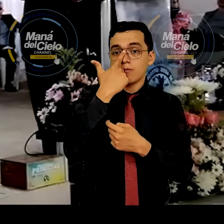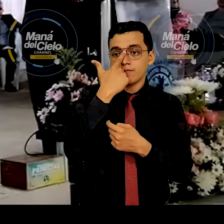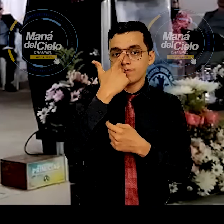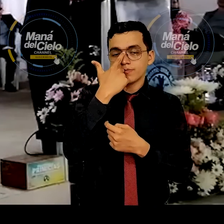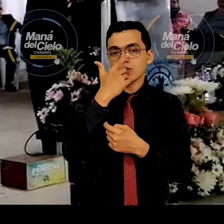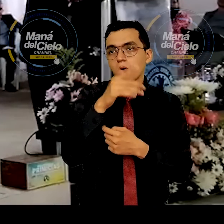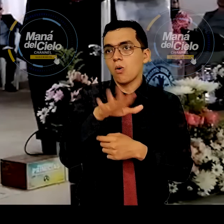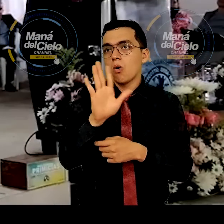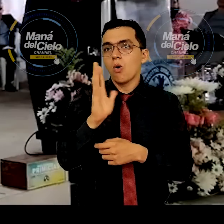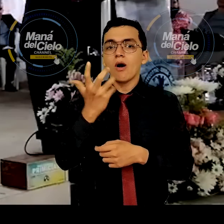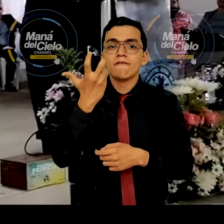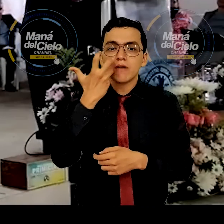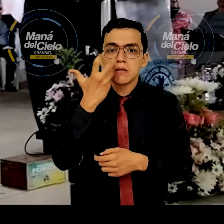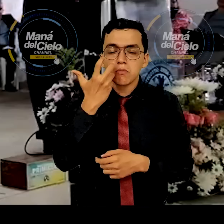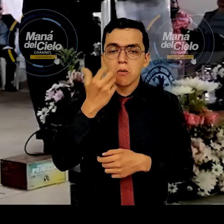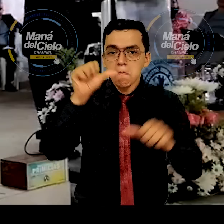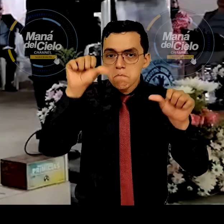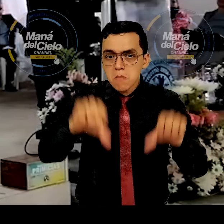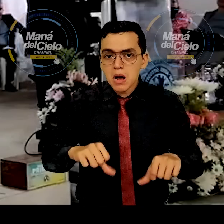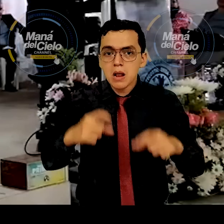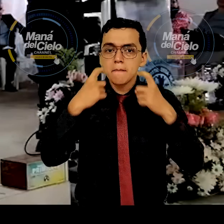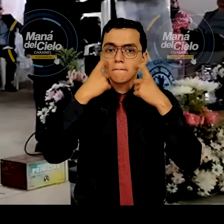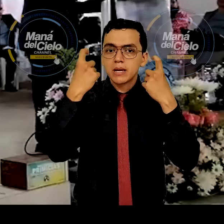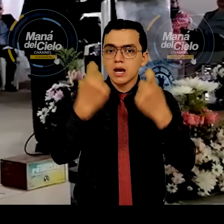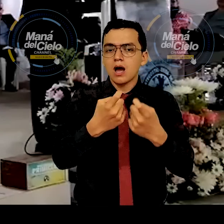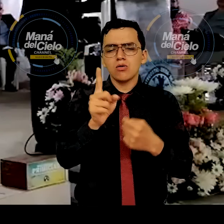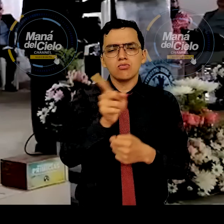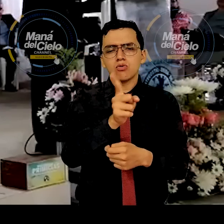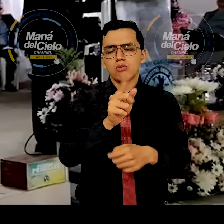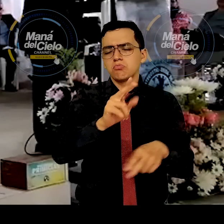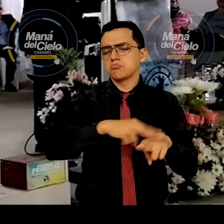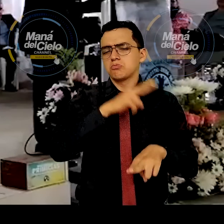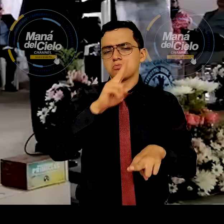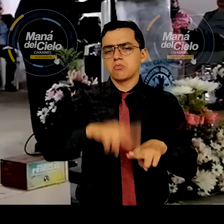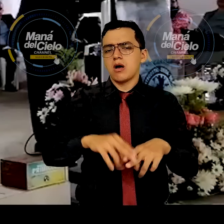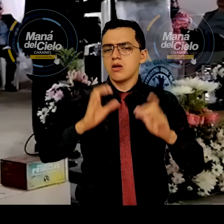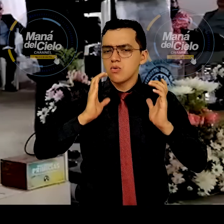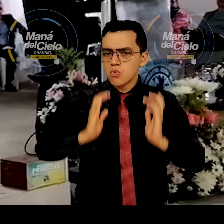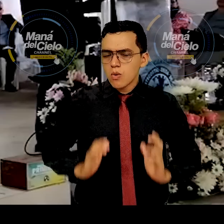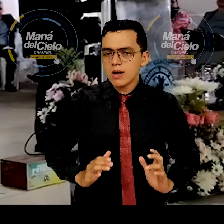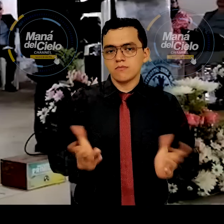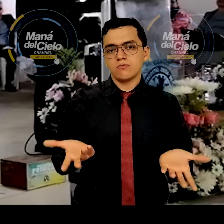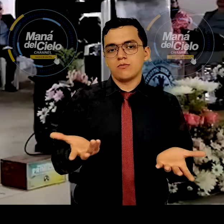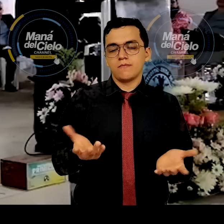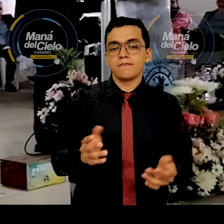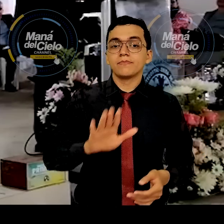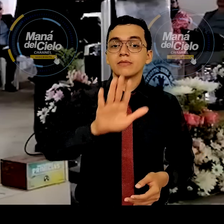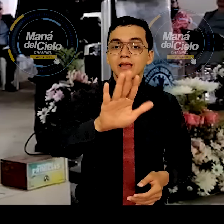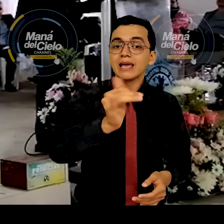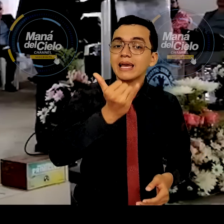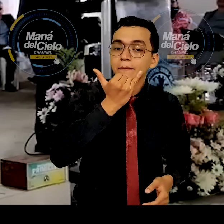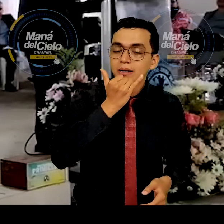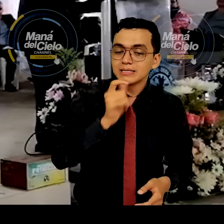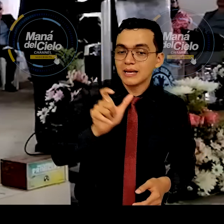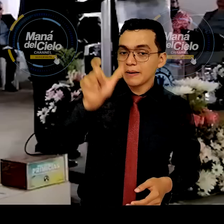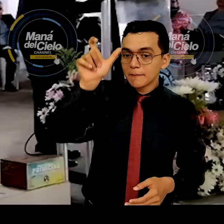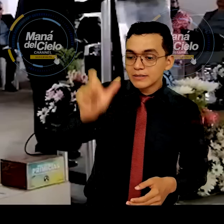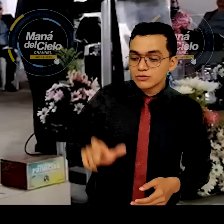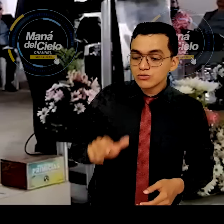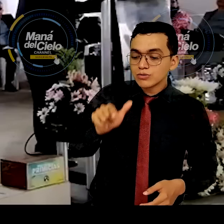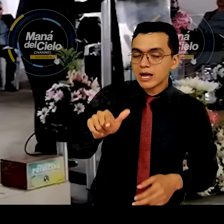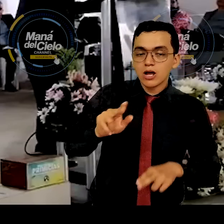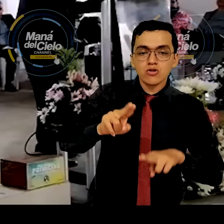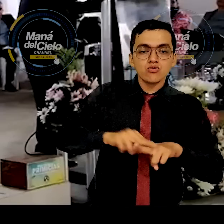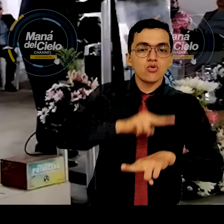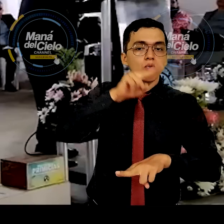de una forma natural de ver la vida. El hombre natural le tiene un problema. Y es que no